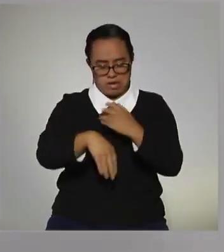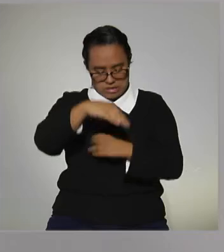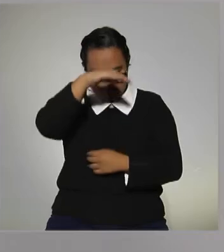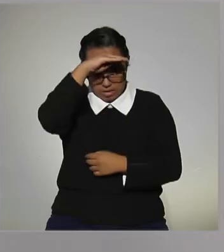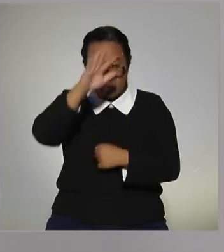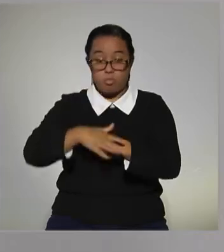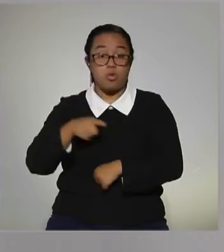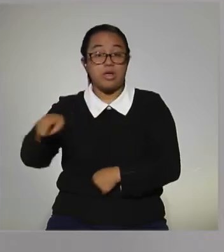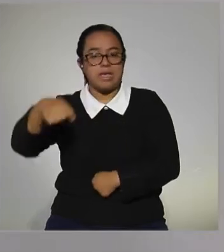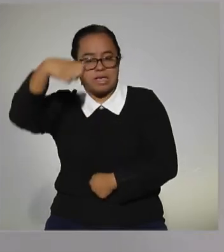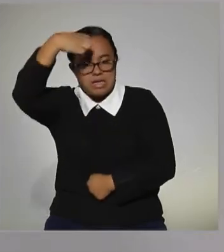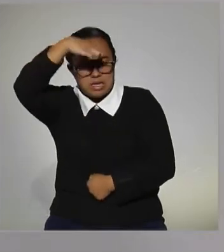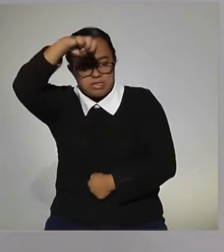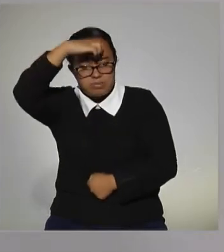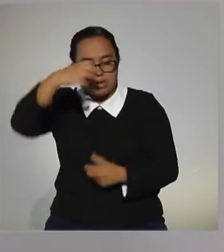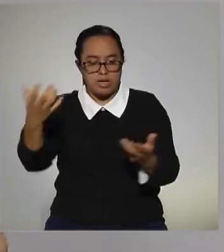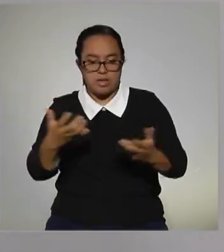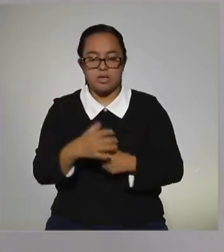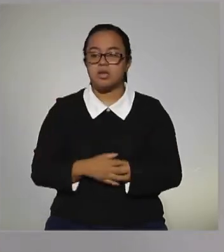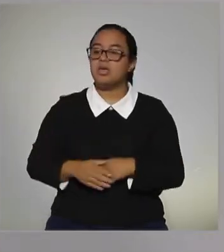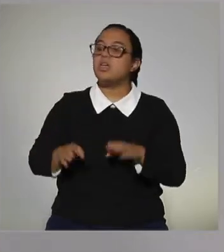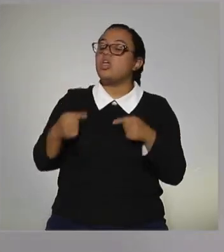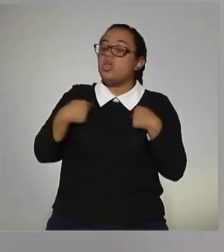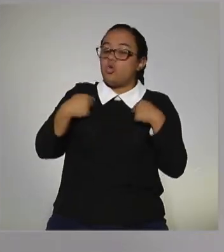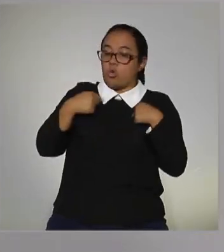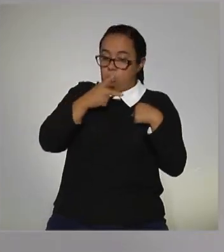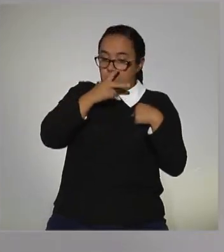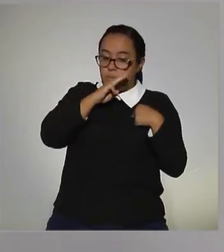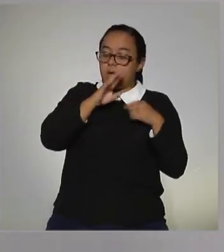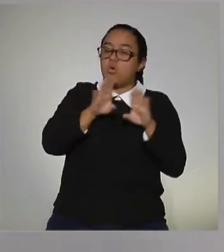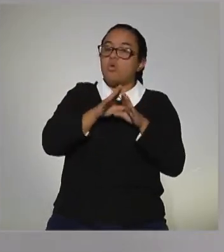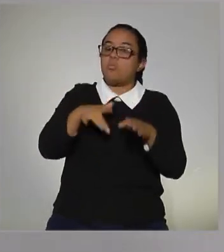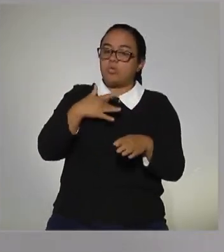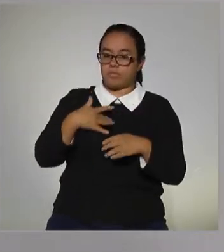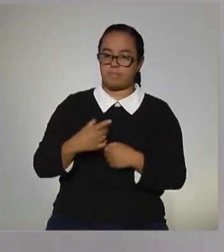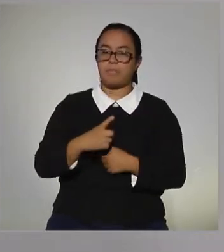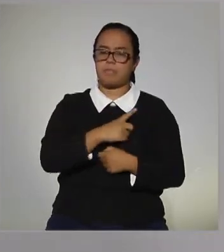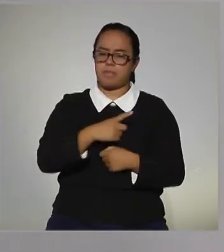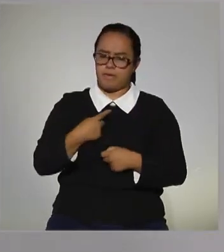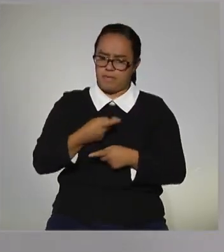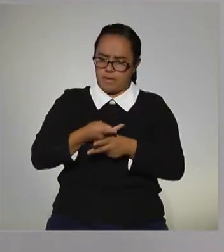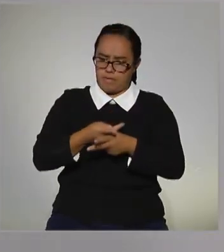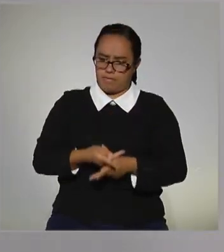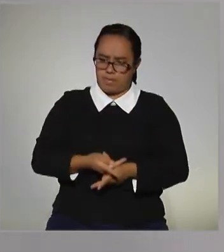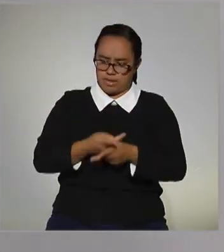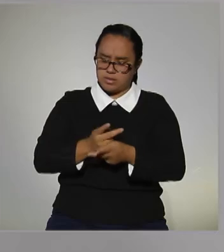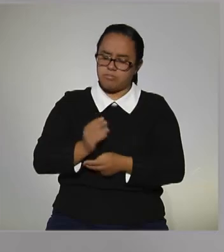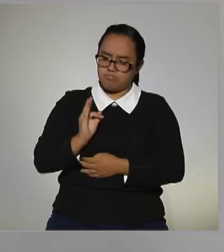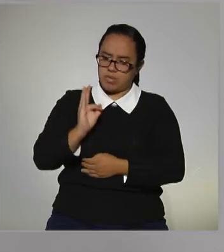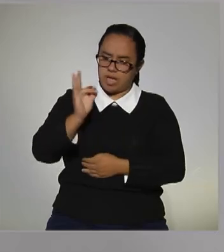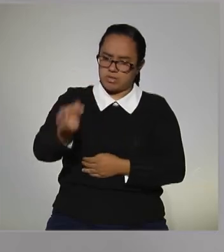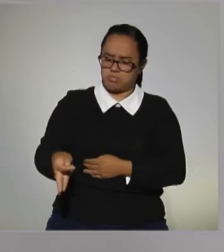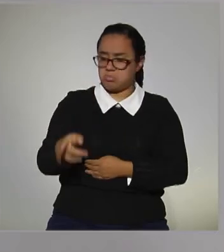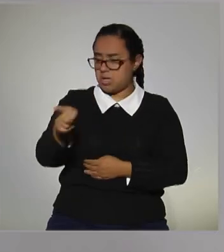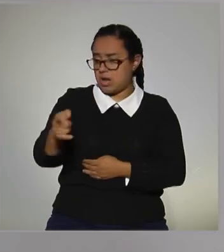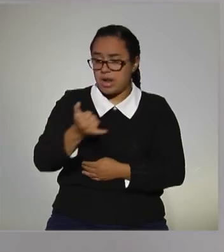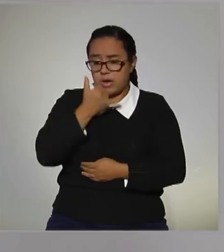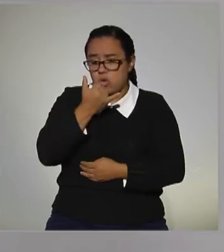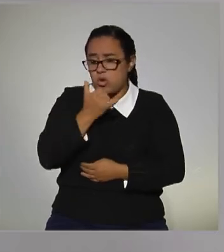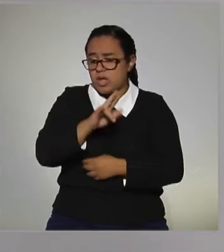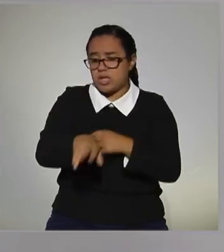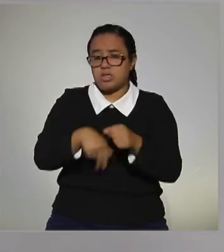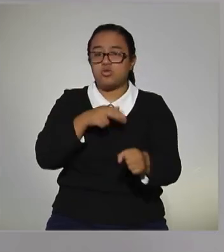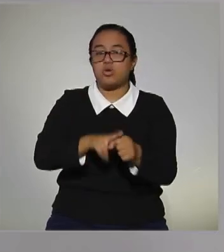tiene experiencia. ¿Y yo cómo reacciono? Entonces, una es la tolerancia y aceptar que se va a equivocar, y como